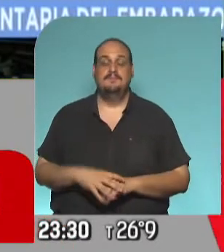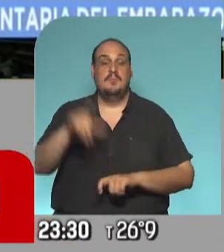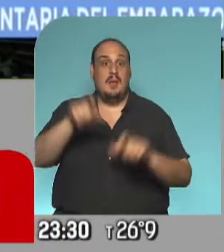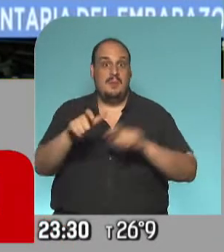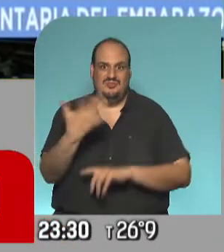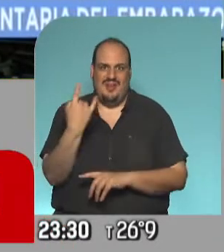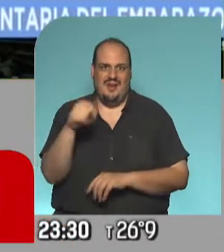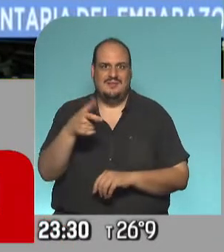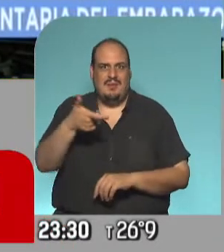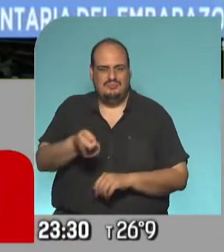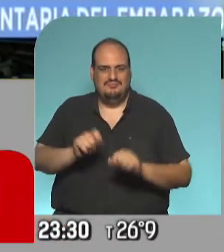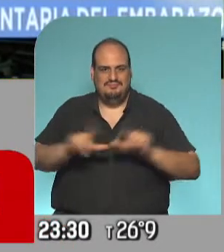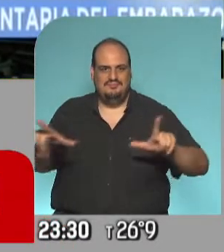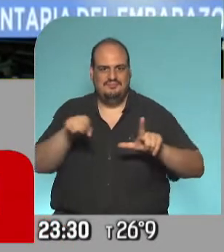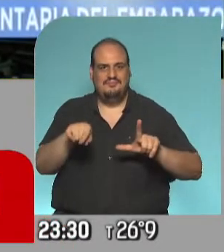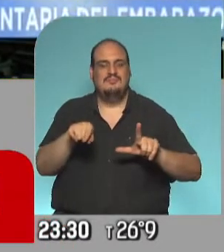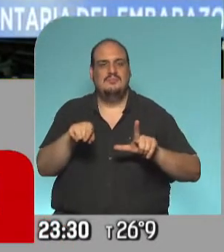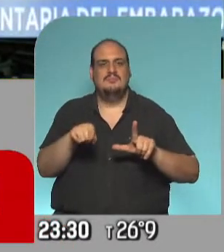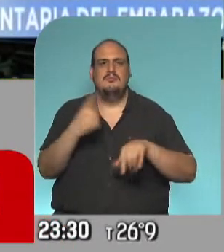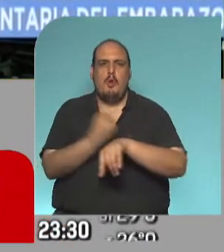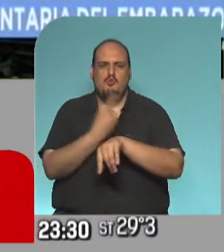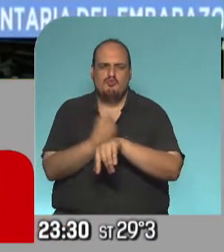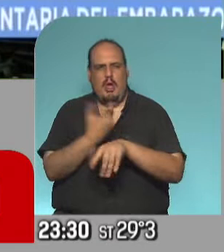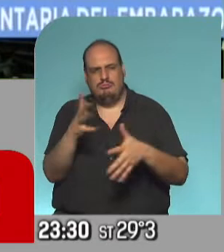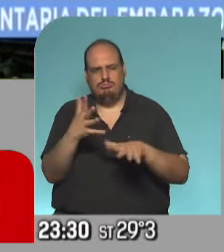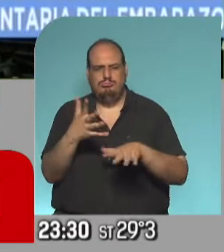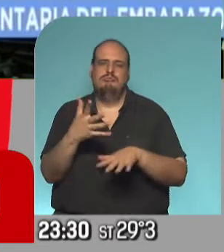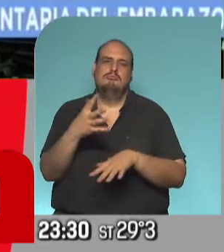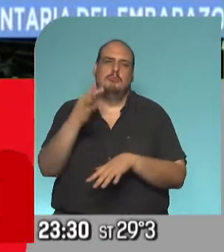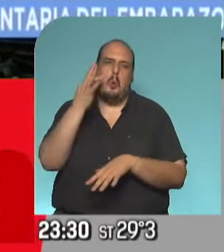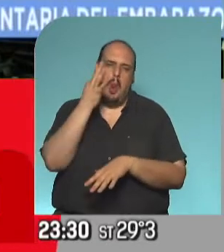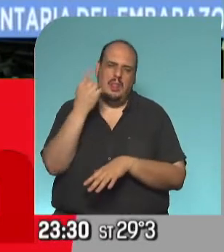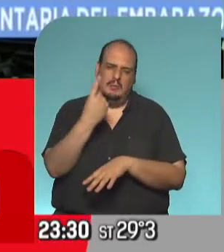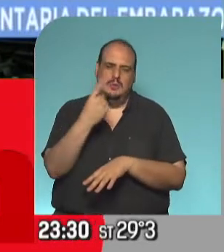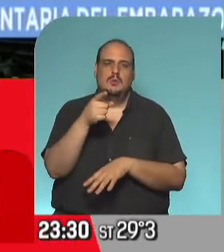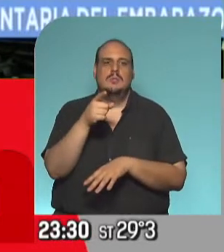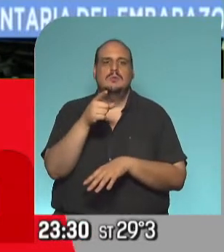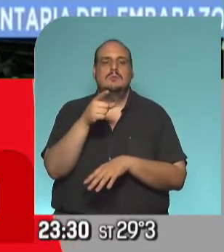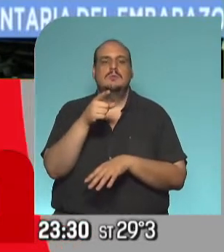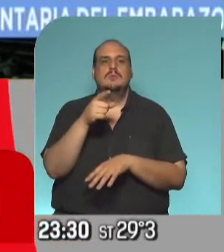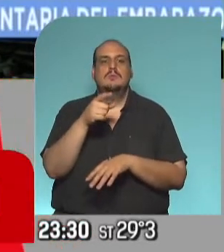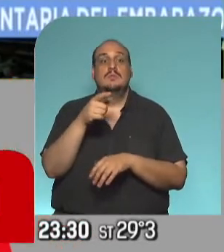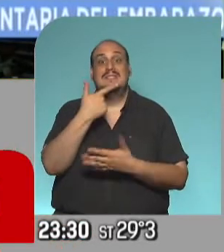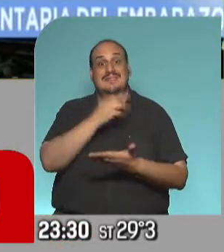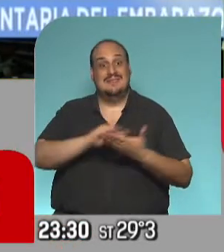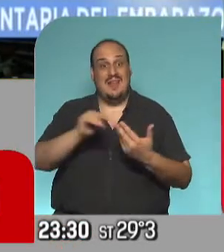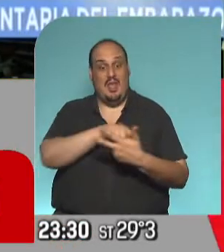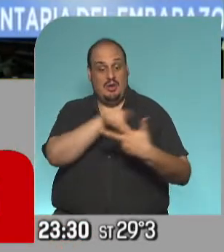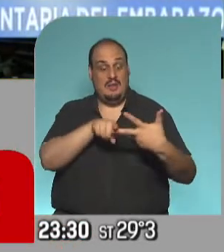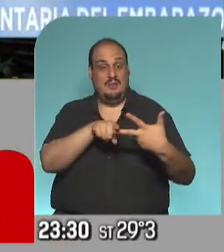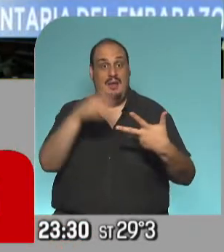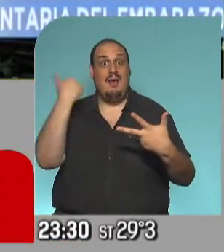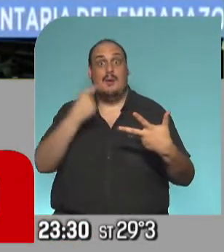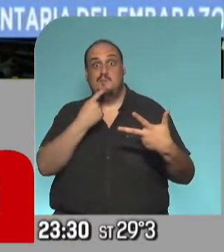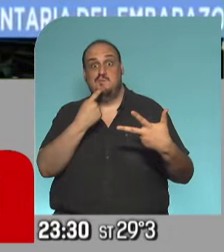en los últimos minutos, le contamos que hace una hora, 40 y pico minutos, hubo 3 de los senadores y senadoras que tenían el voto